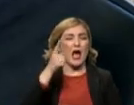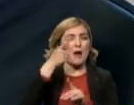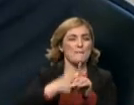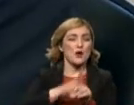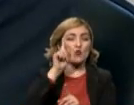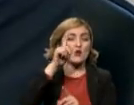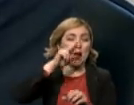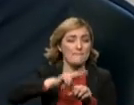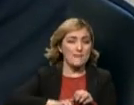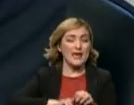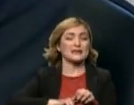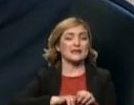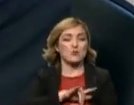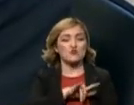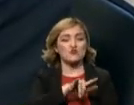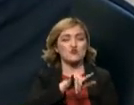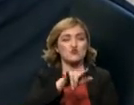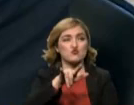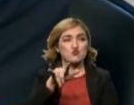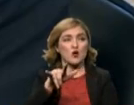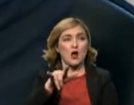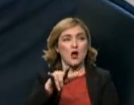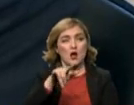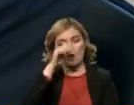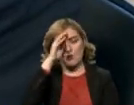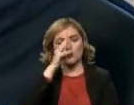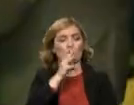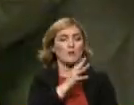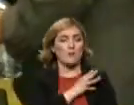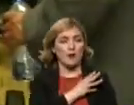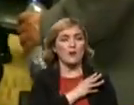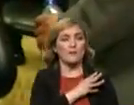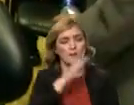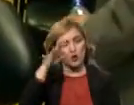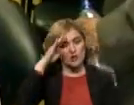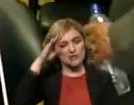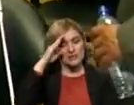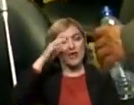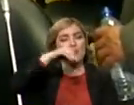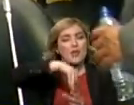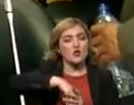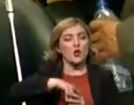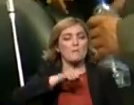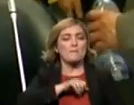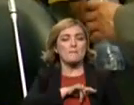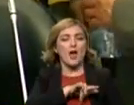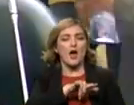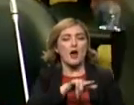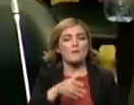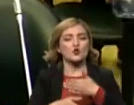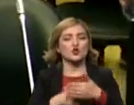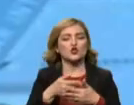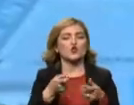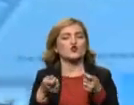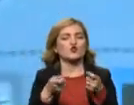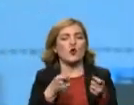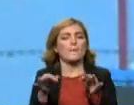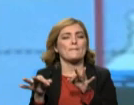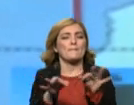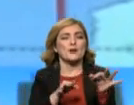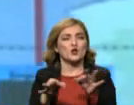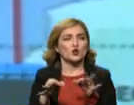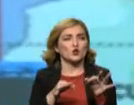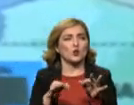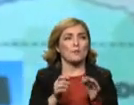aleatorio. El personal de las Fuerzas Armadas y la policía viaja dentro de cada vuelo. El ministro de Defensa explicó el proceso operativo de estos vuelos, los